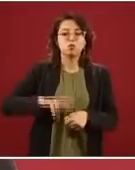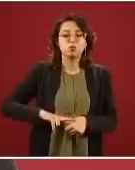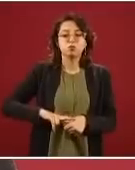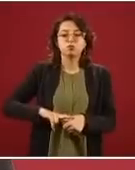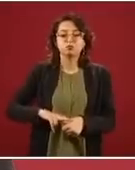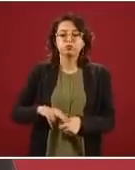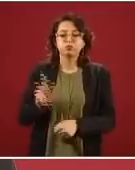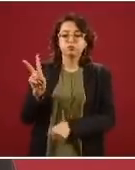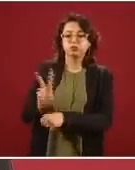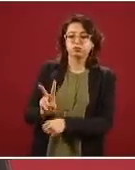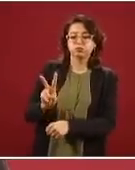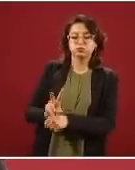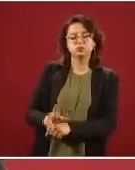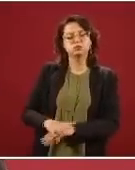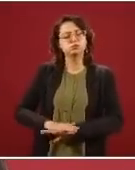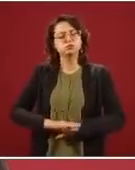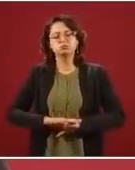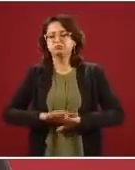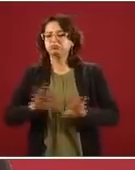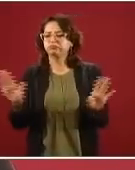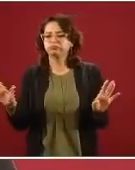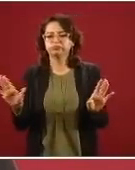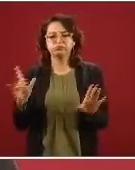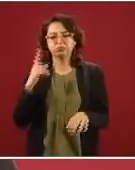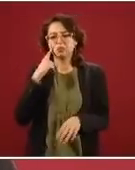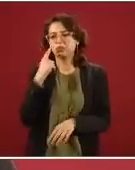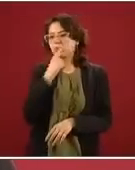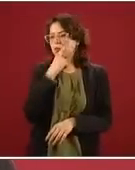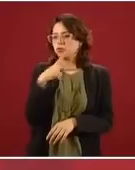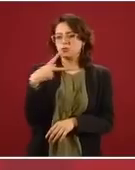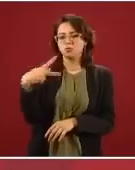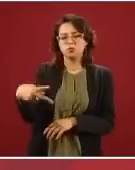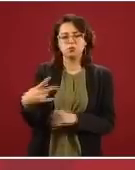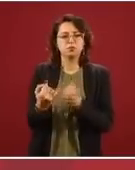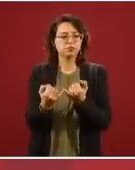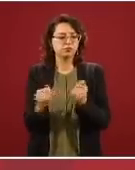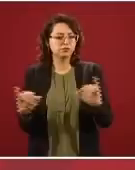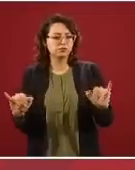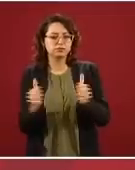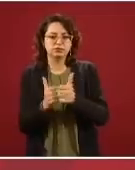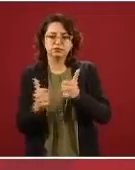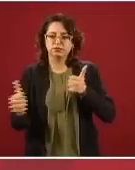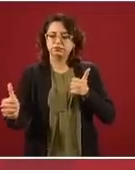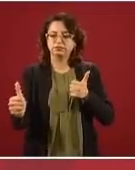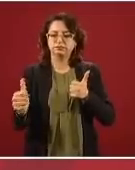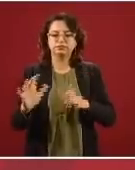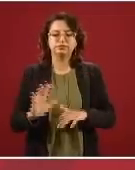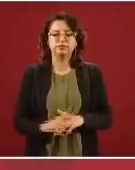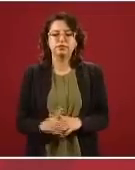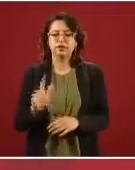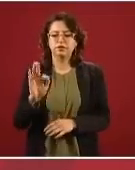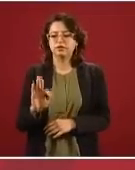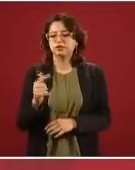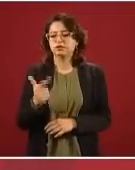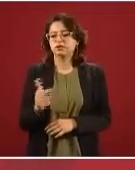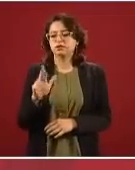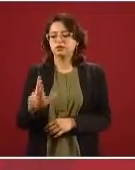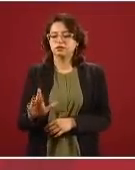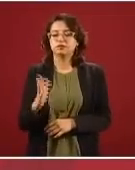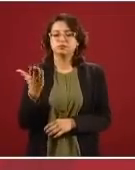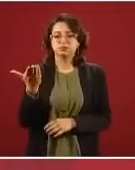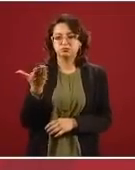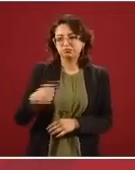Nosotros somos respetuosos de la independencia, de la autonomía de la Fiscalía de la